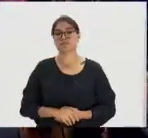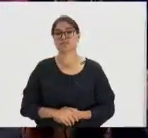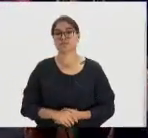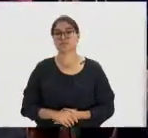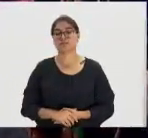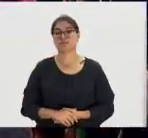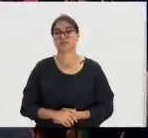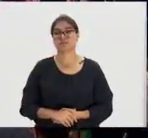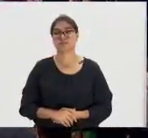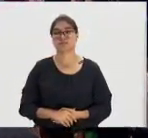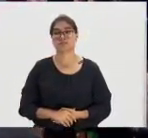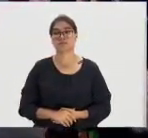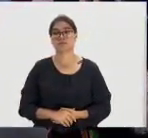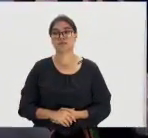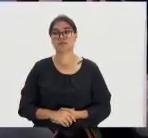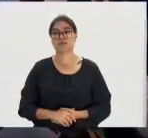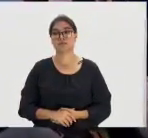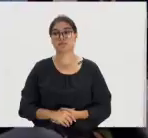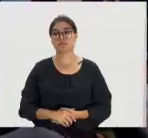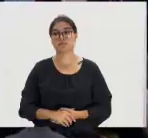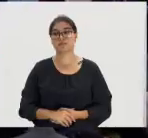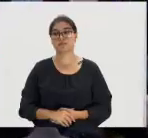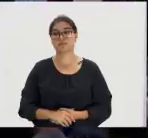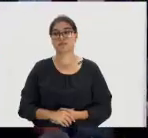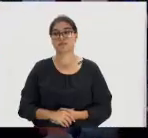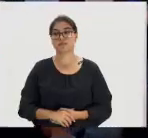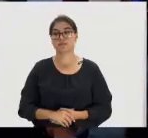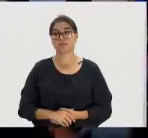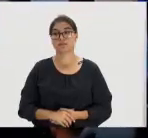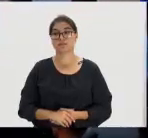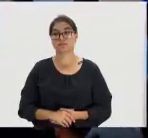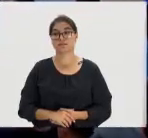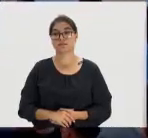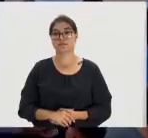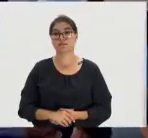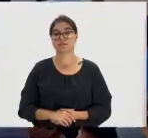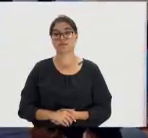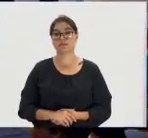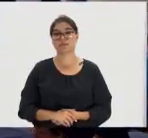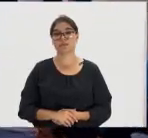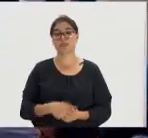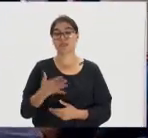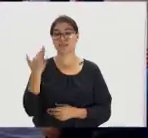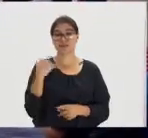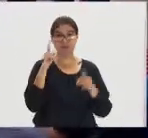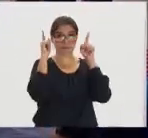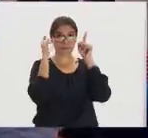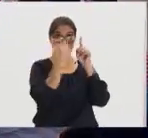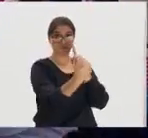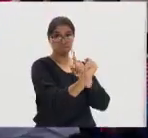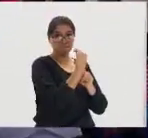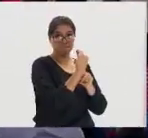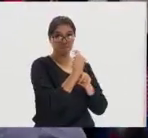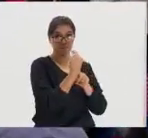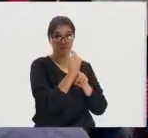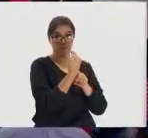No, hombre, si hemos pasado por todo, pero esos dardos del enemigo muchas veces son los que nos quitan la